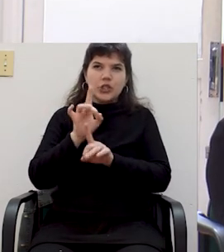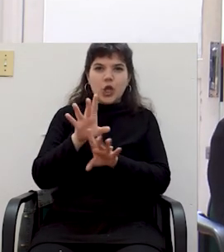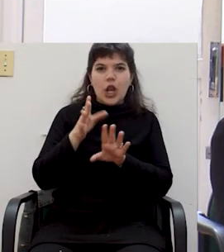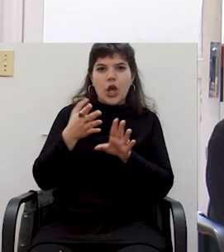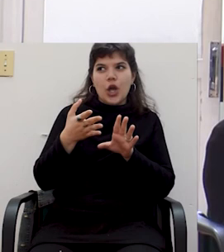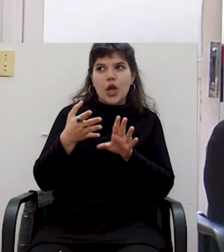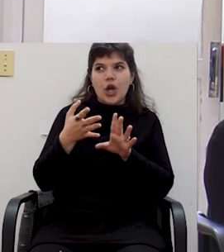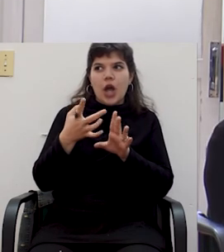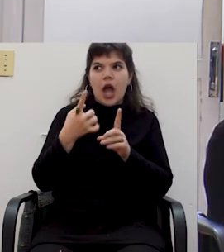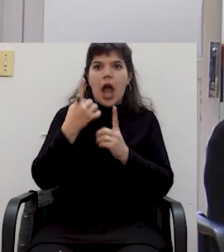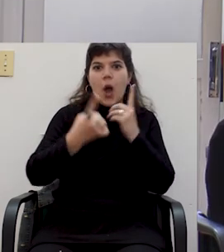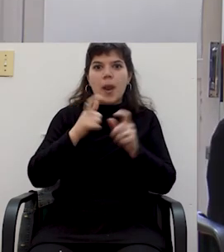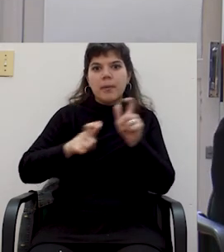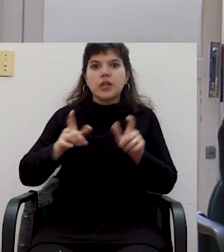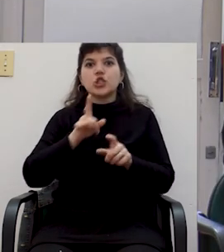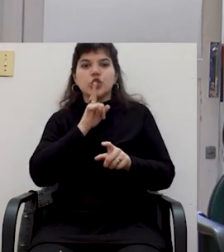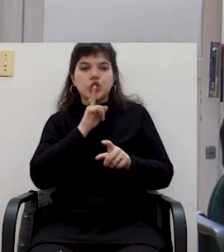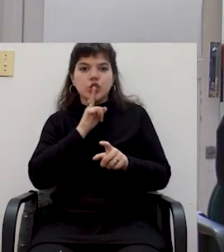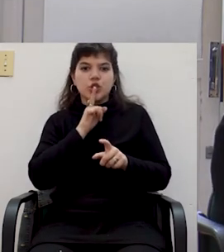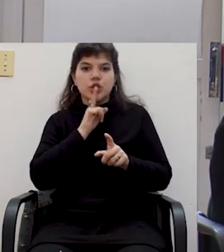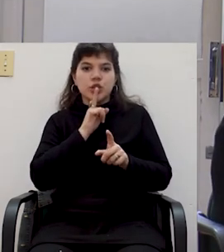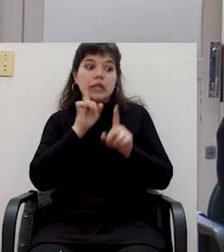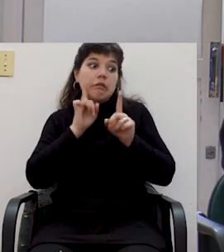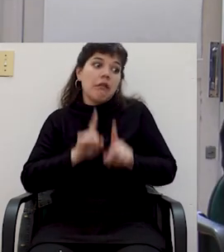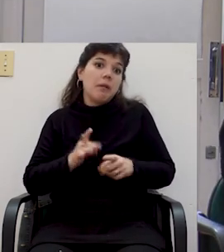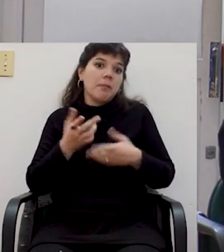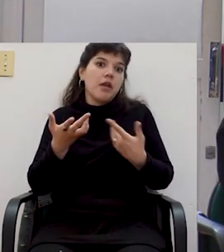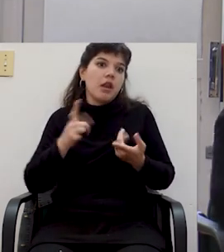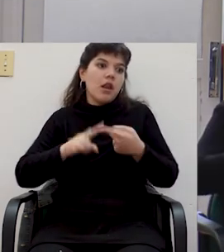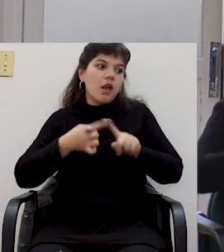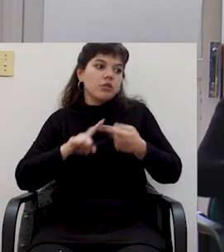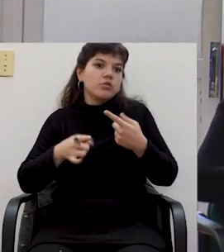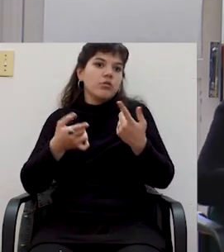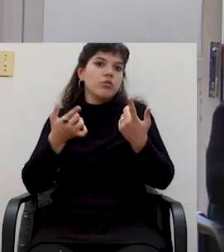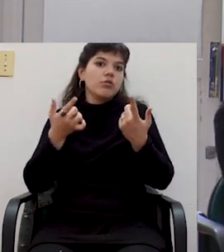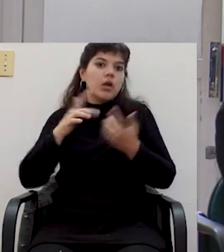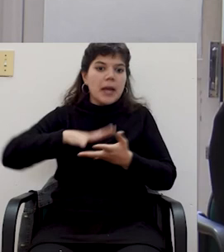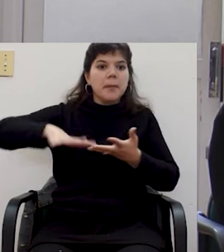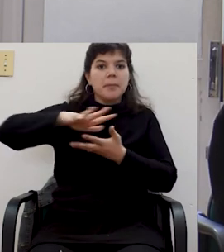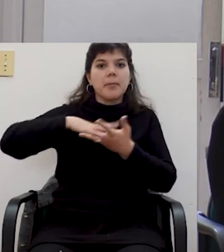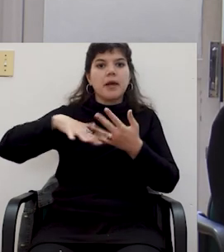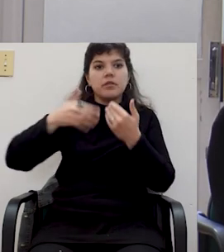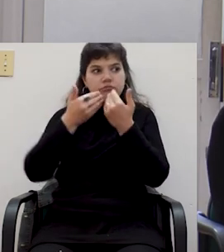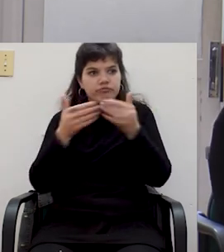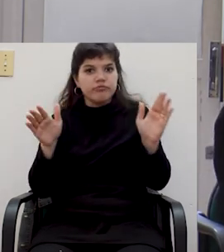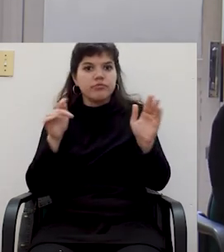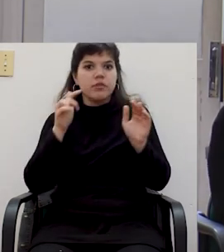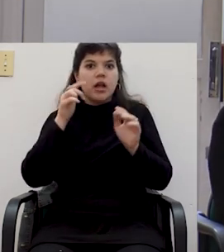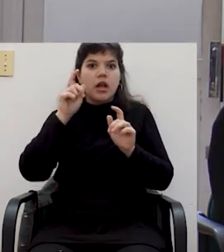solamente que alguien se calla, sino de alguna manera también tiene que ver con el espacio, la apertura de